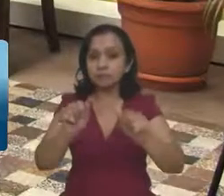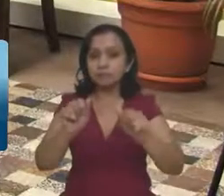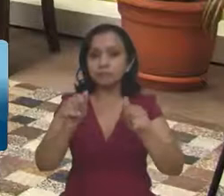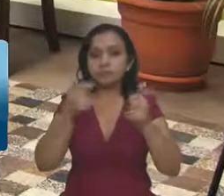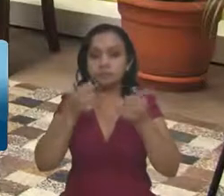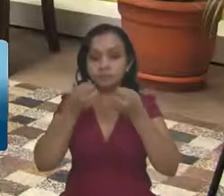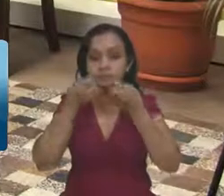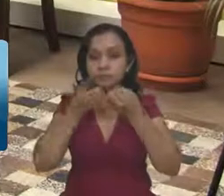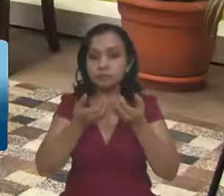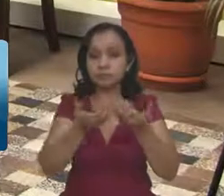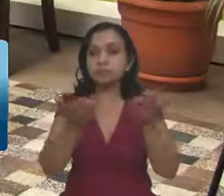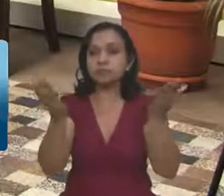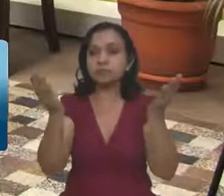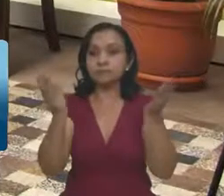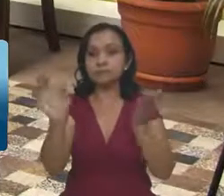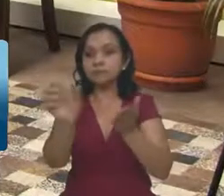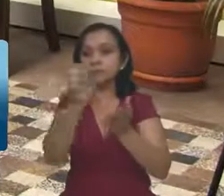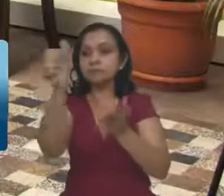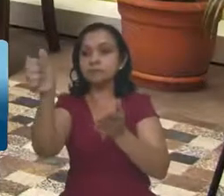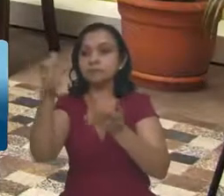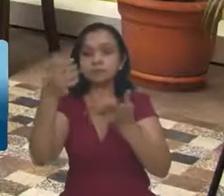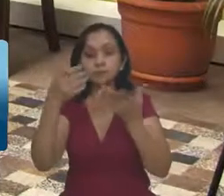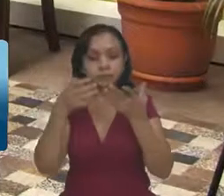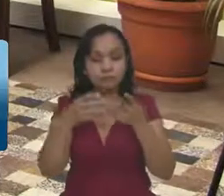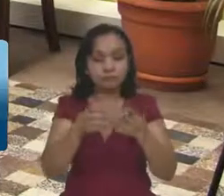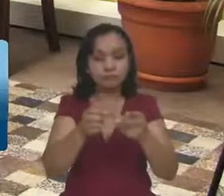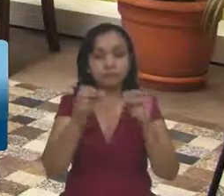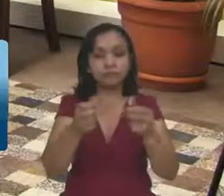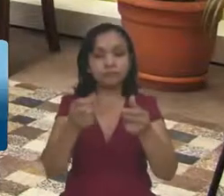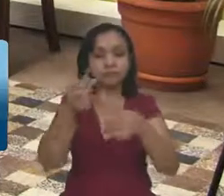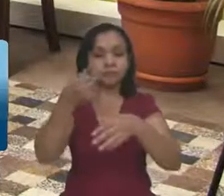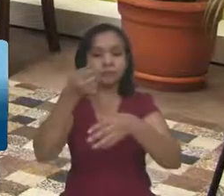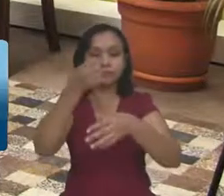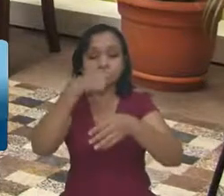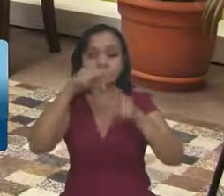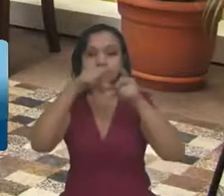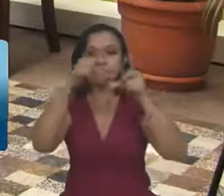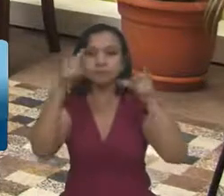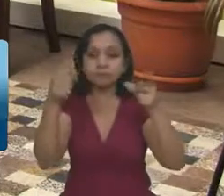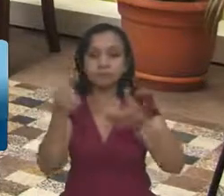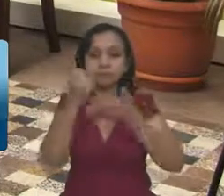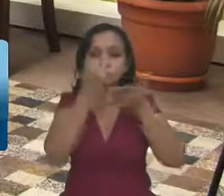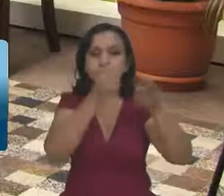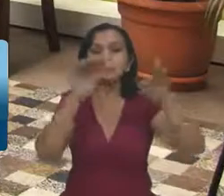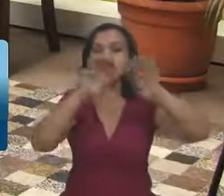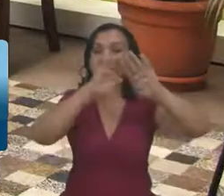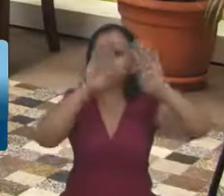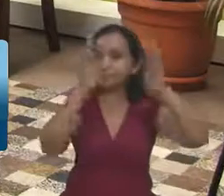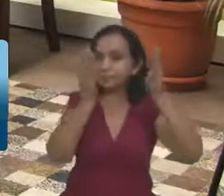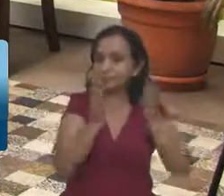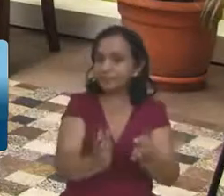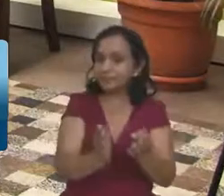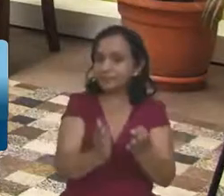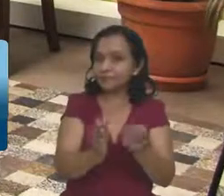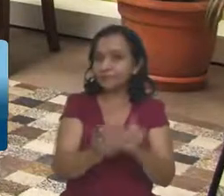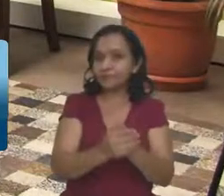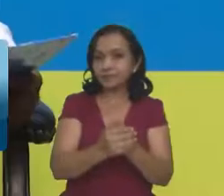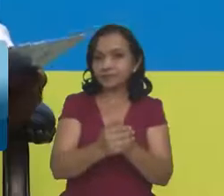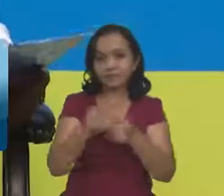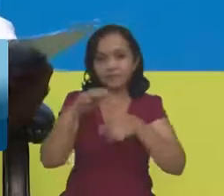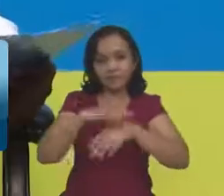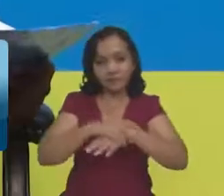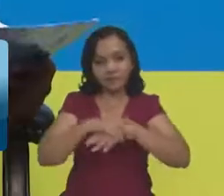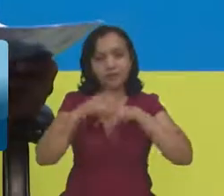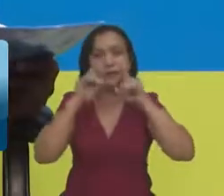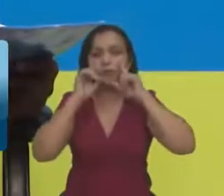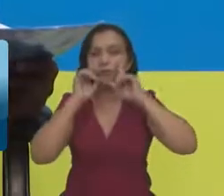campañas para tener otro tipo de terapia alternativa y ayudar a estas mujeres, ¿de acuerdo? Ya, me imagino que la fisioterapia debe ser con